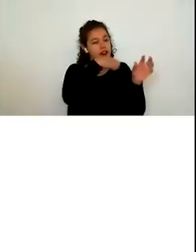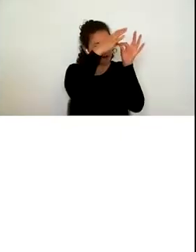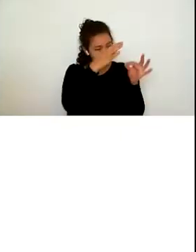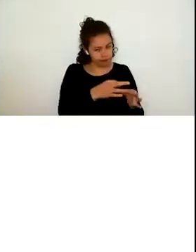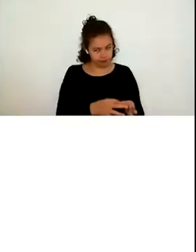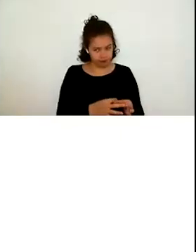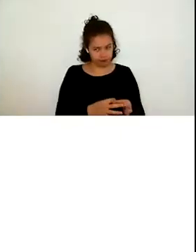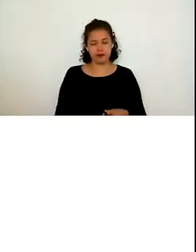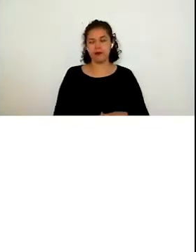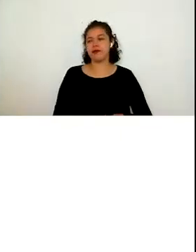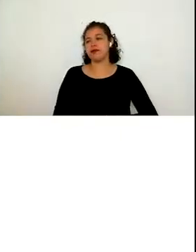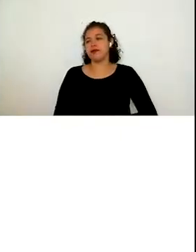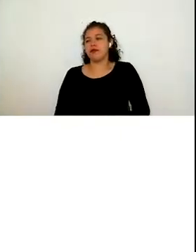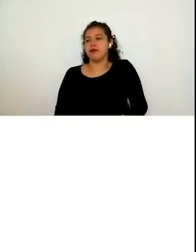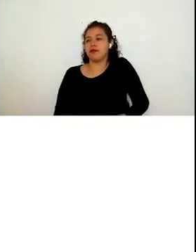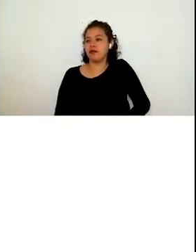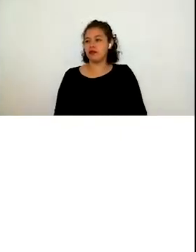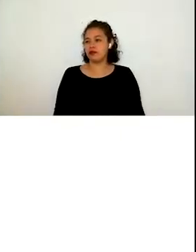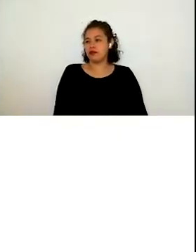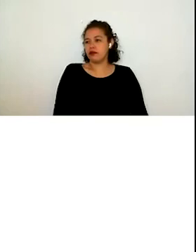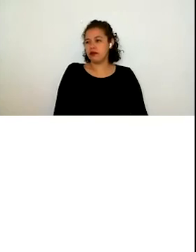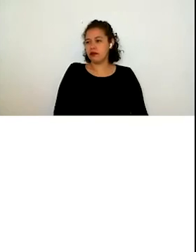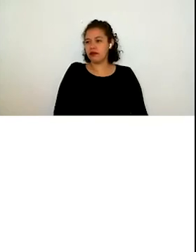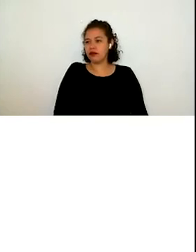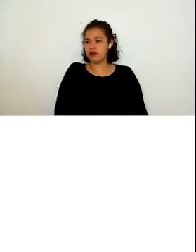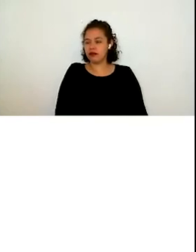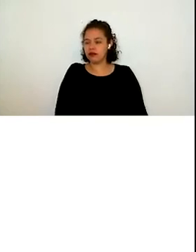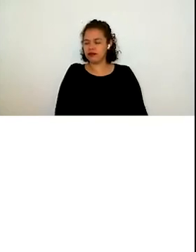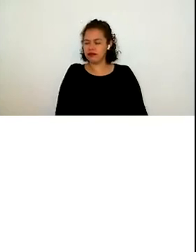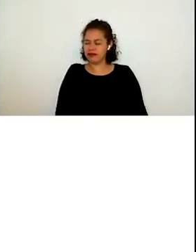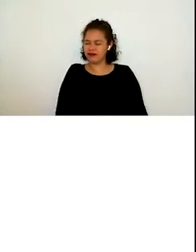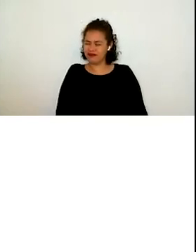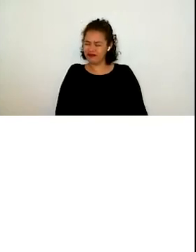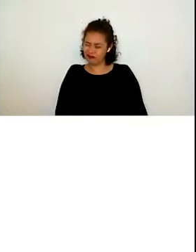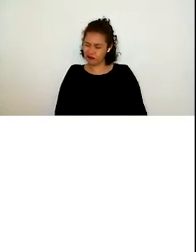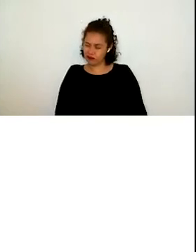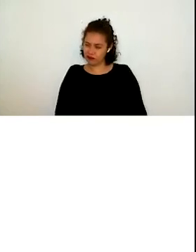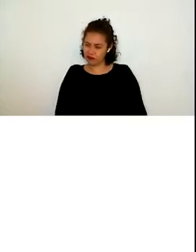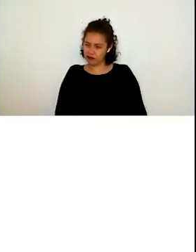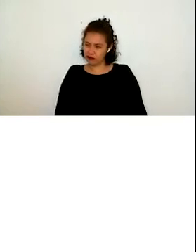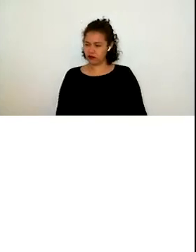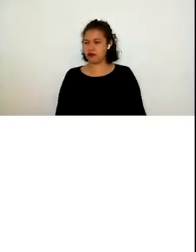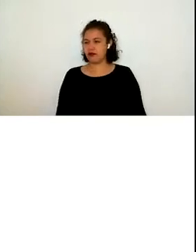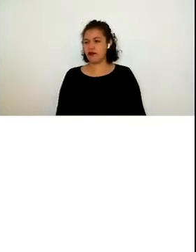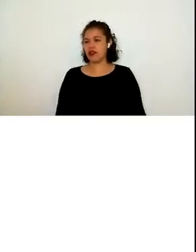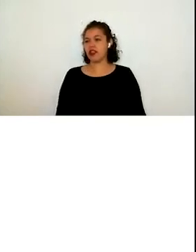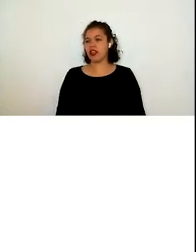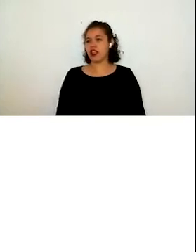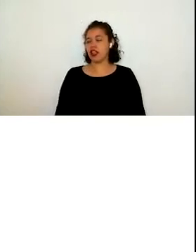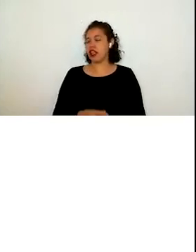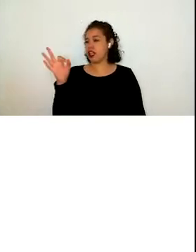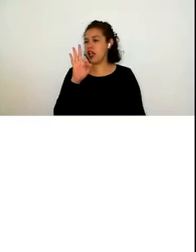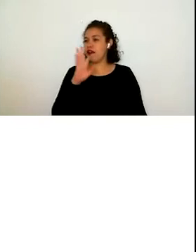un patronato. En el caso de que haya reincidencia